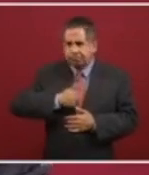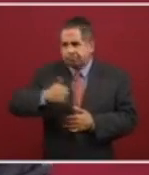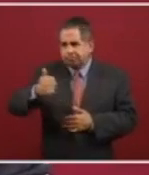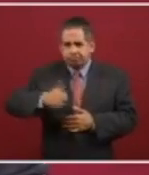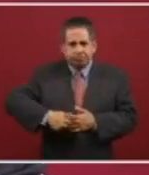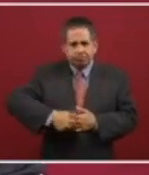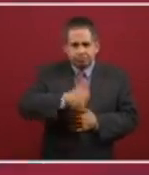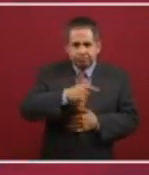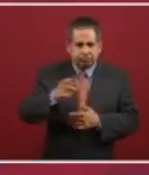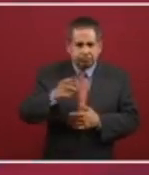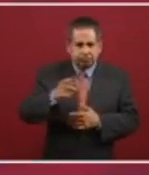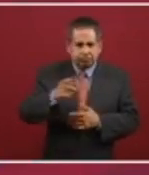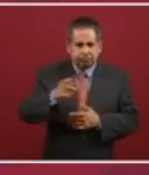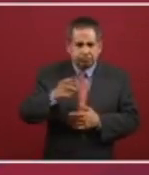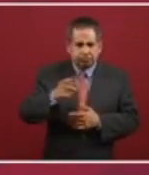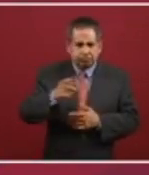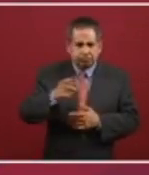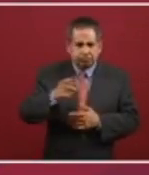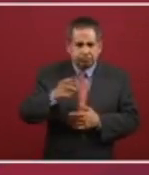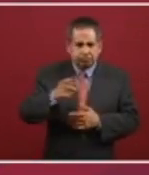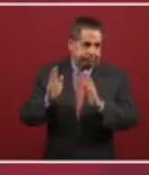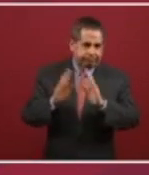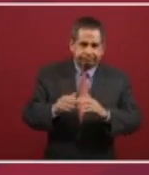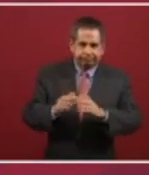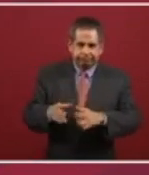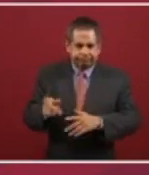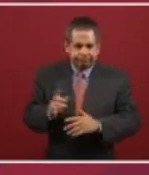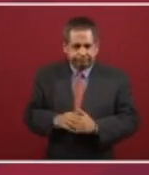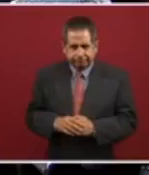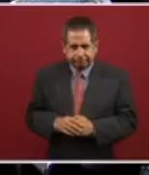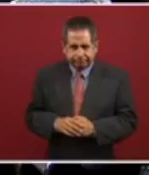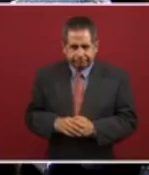a la casa de ustedes, que además pues ya